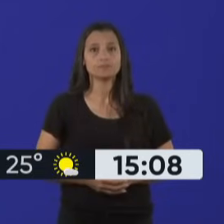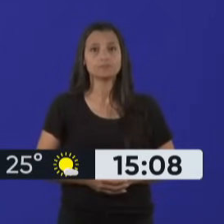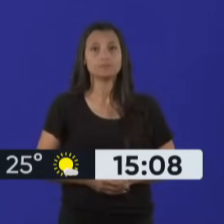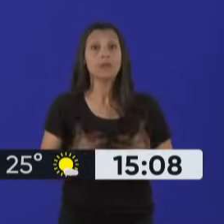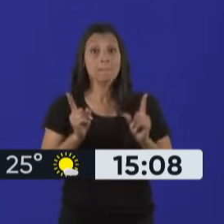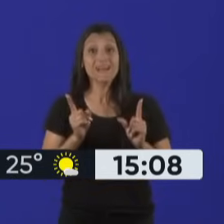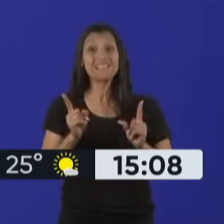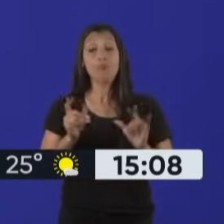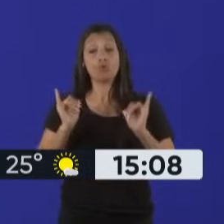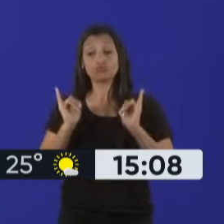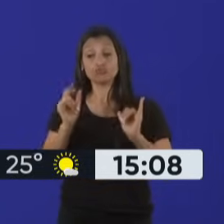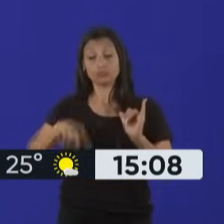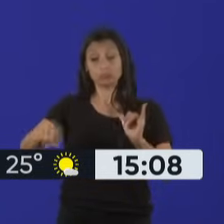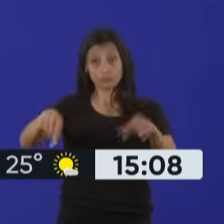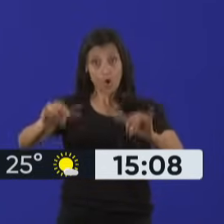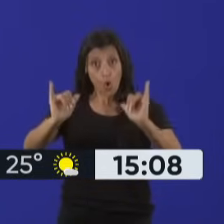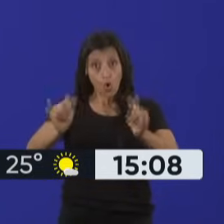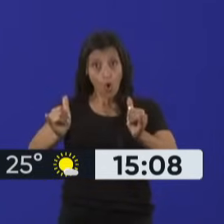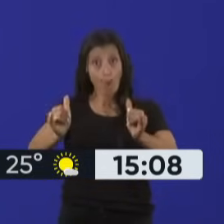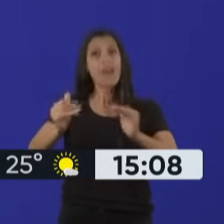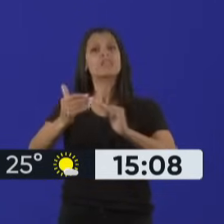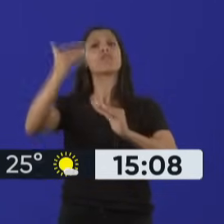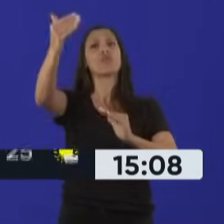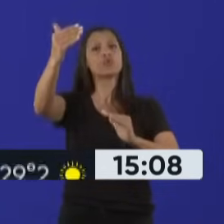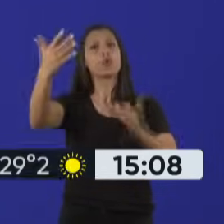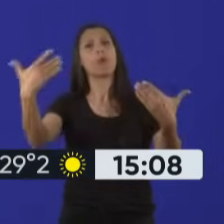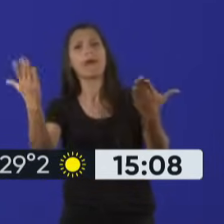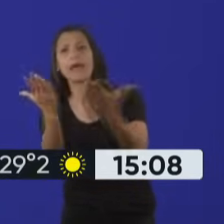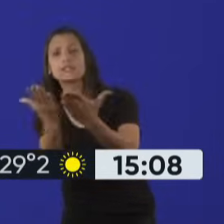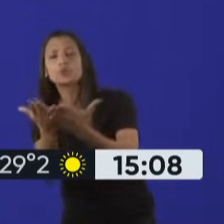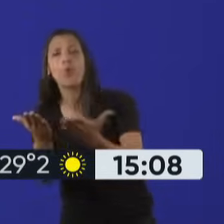esos jóvenes después puedan estudiar, puedan